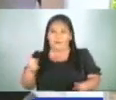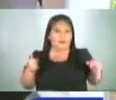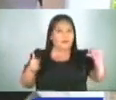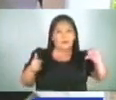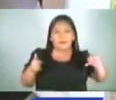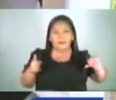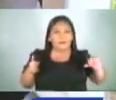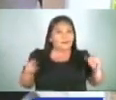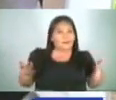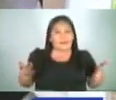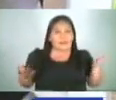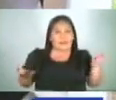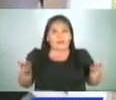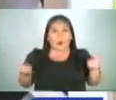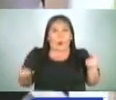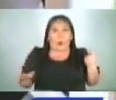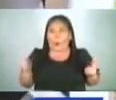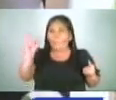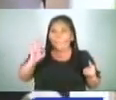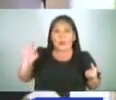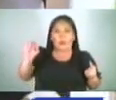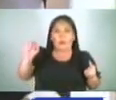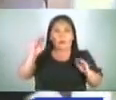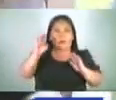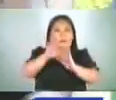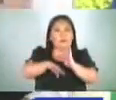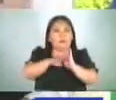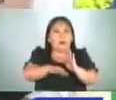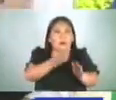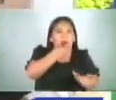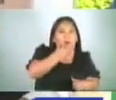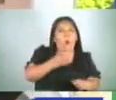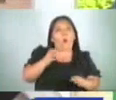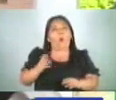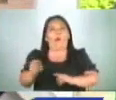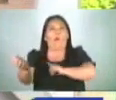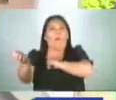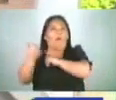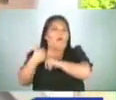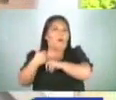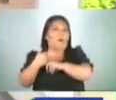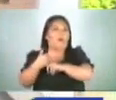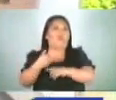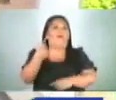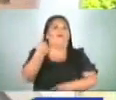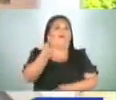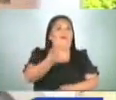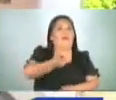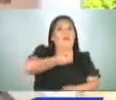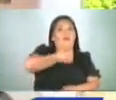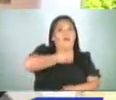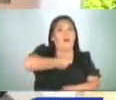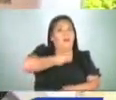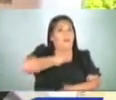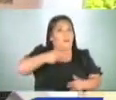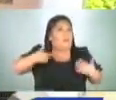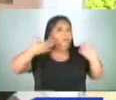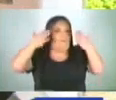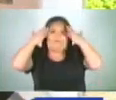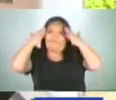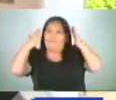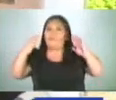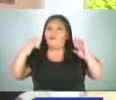una oferta es fraudulenta o no. No se informan lo suficiente. No saben que